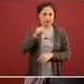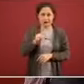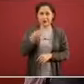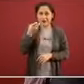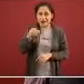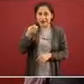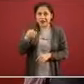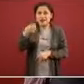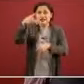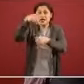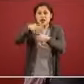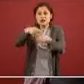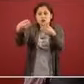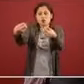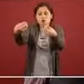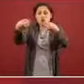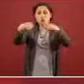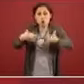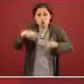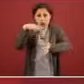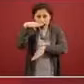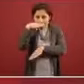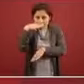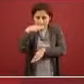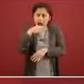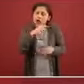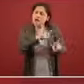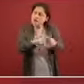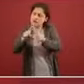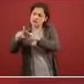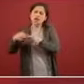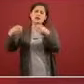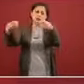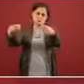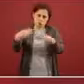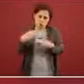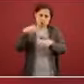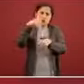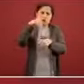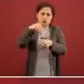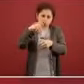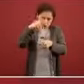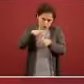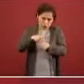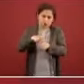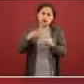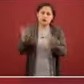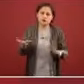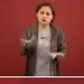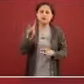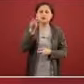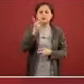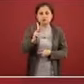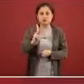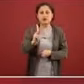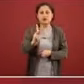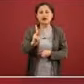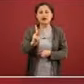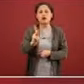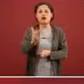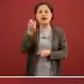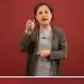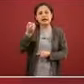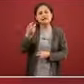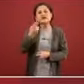un donativo, así como hemos tenido muchísimos. Y lo que se pretende es tener una bata de uso muy simple para